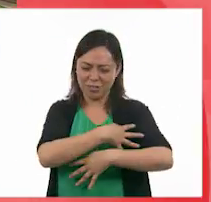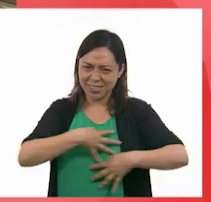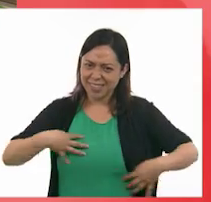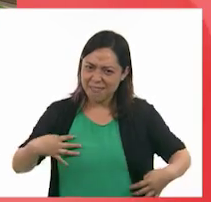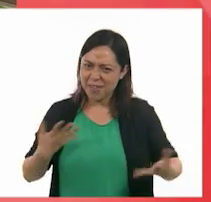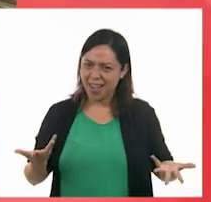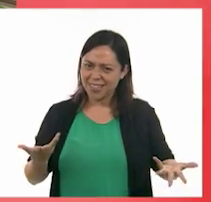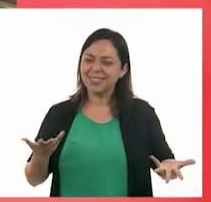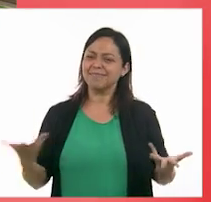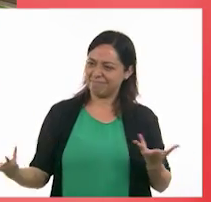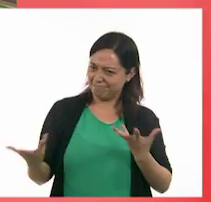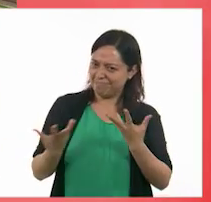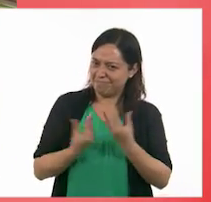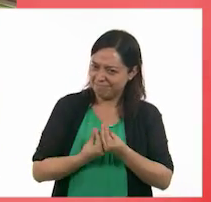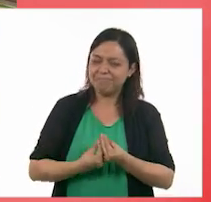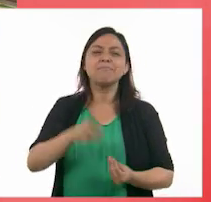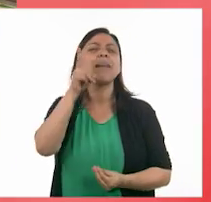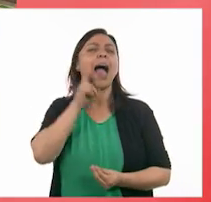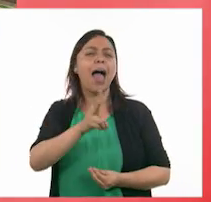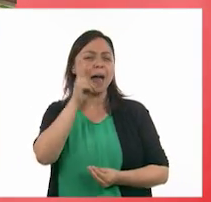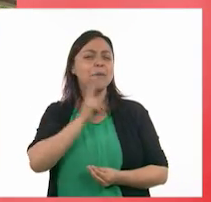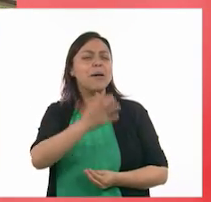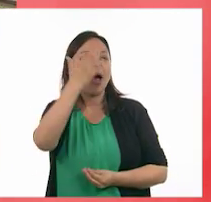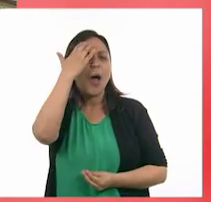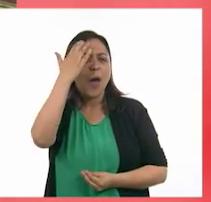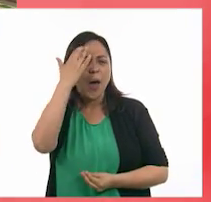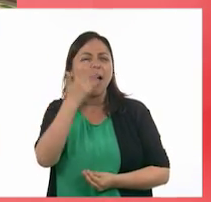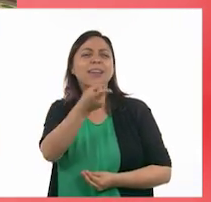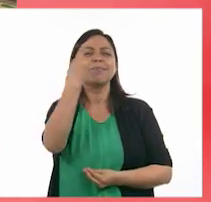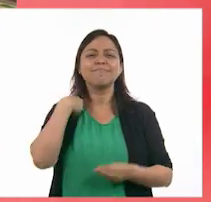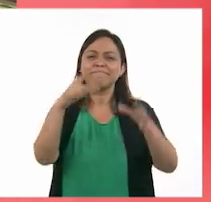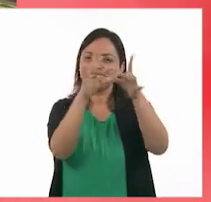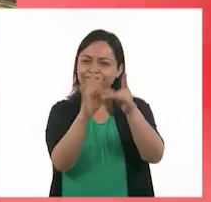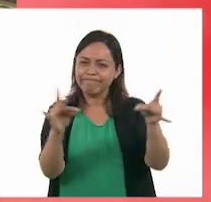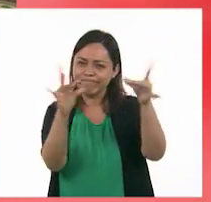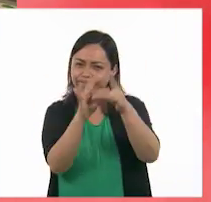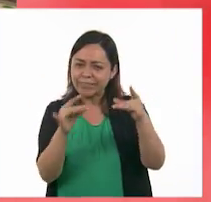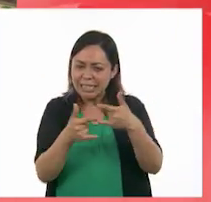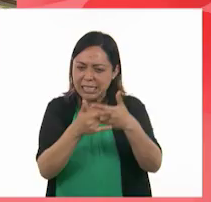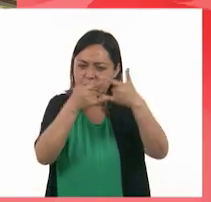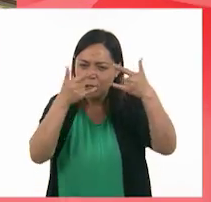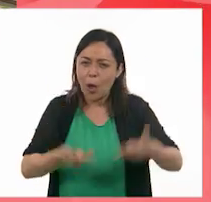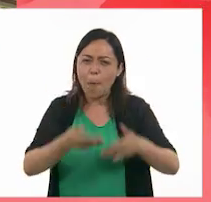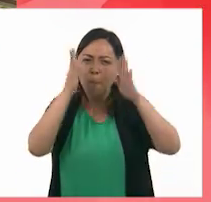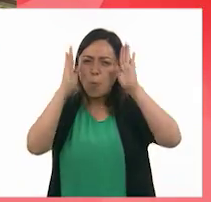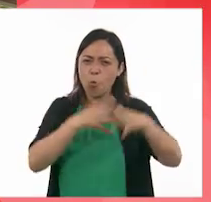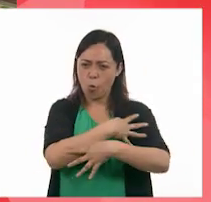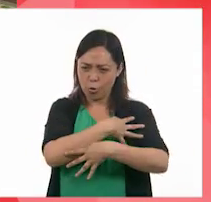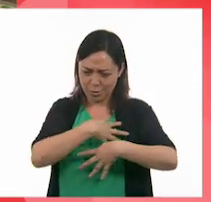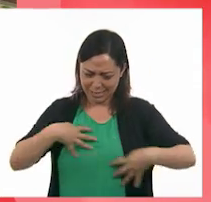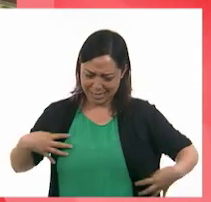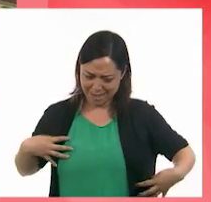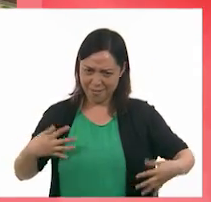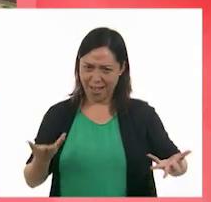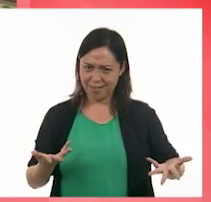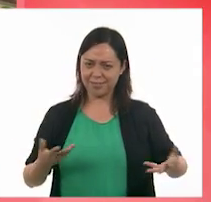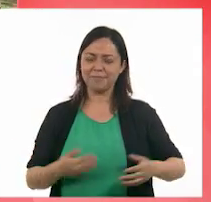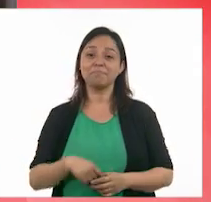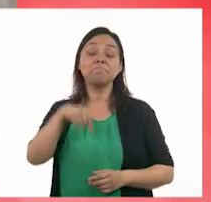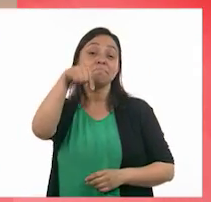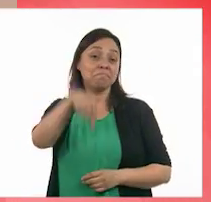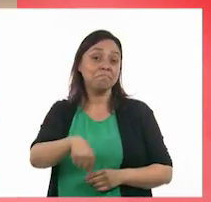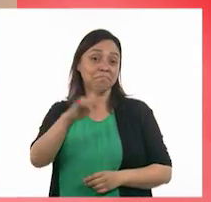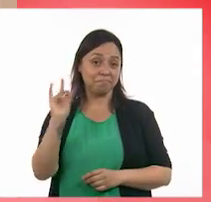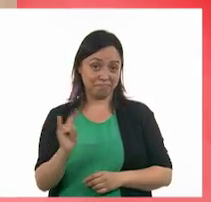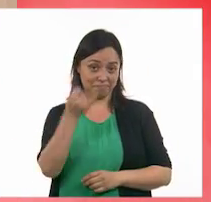es, vamos a conocer quien nos va a platicar de toda esta historia del burro cebra aquí en la Revolución en Tijuana.